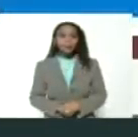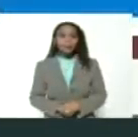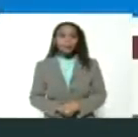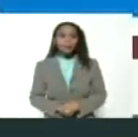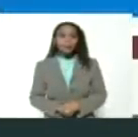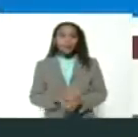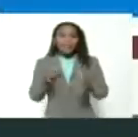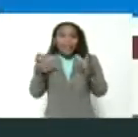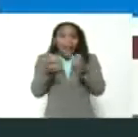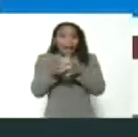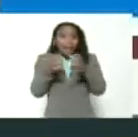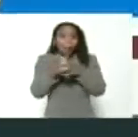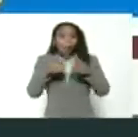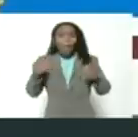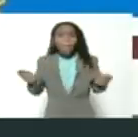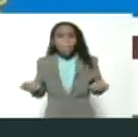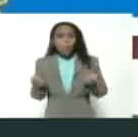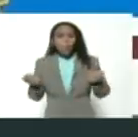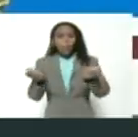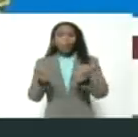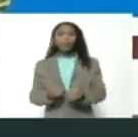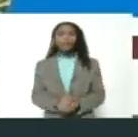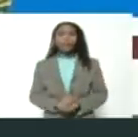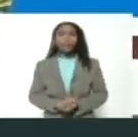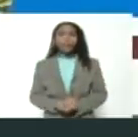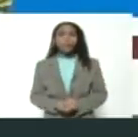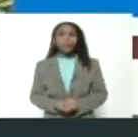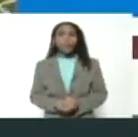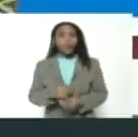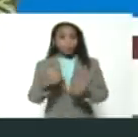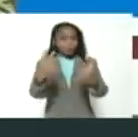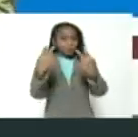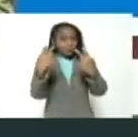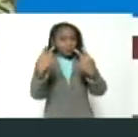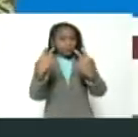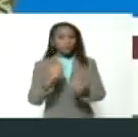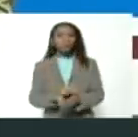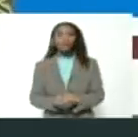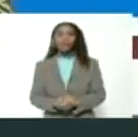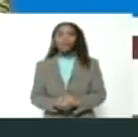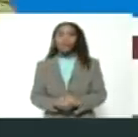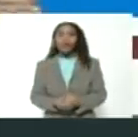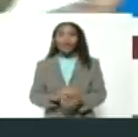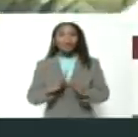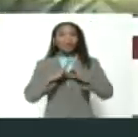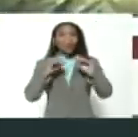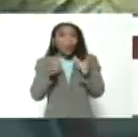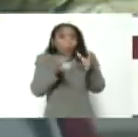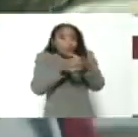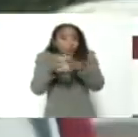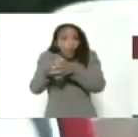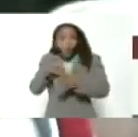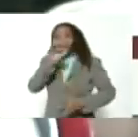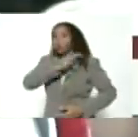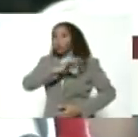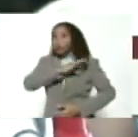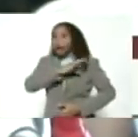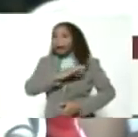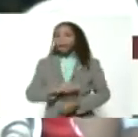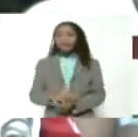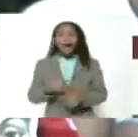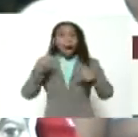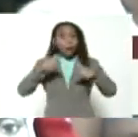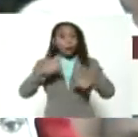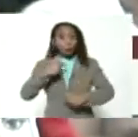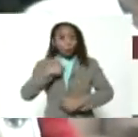Del equipo promotor, ¿no? Fíjense ustedes, de todos los sectores sociales. Aquí